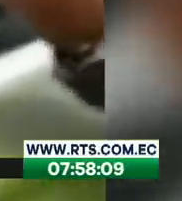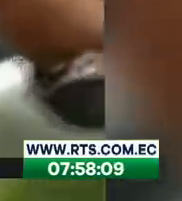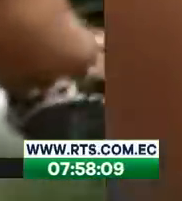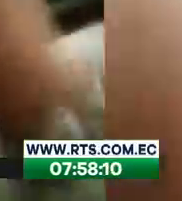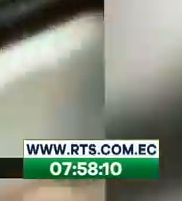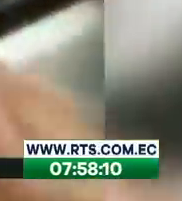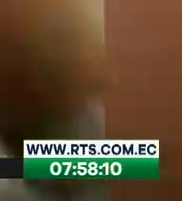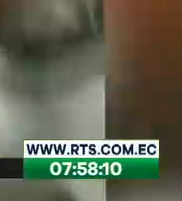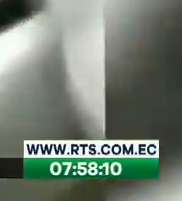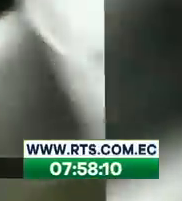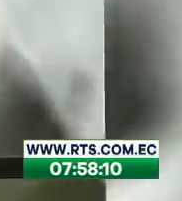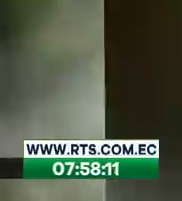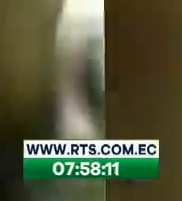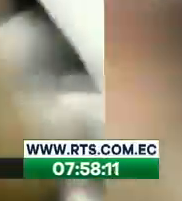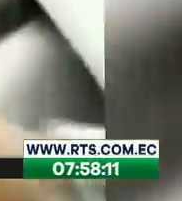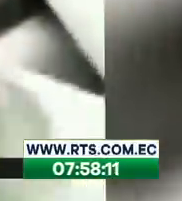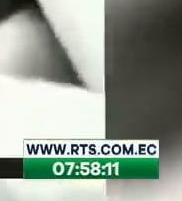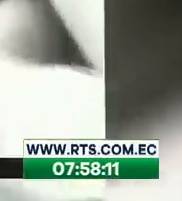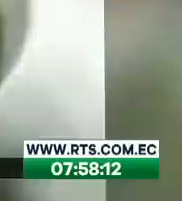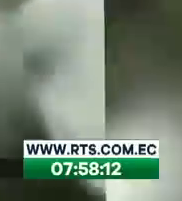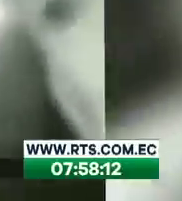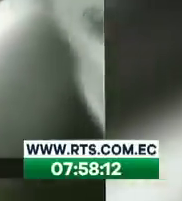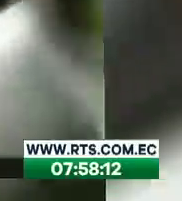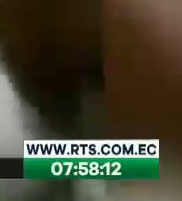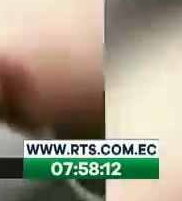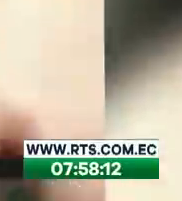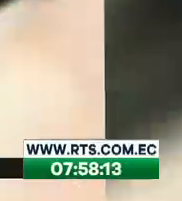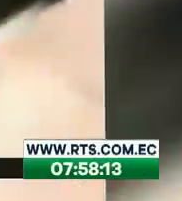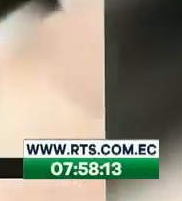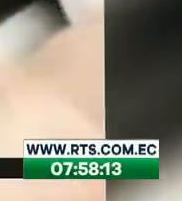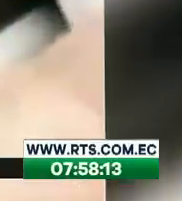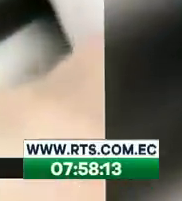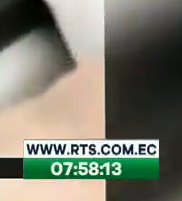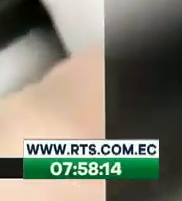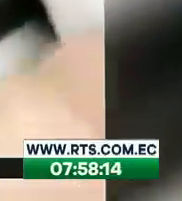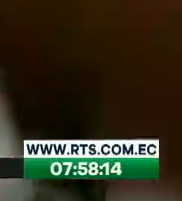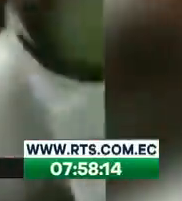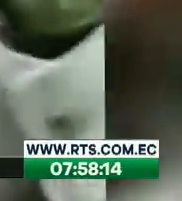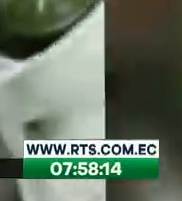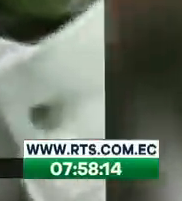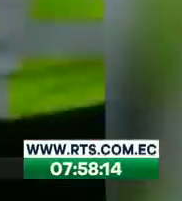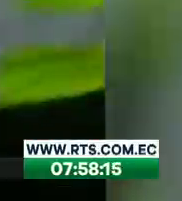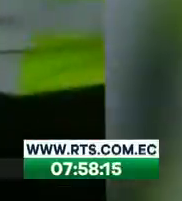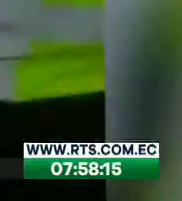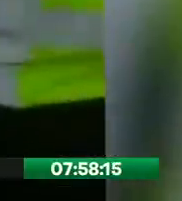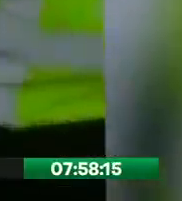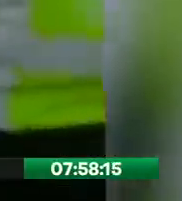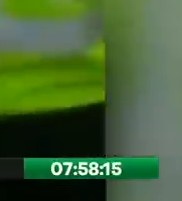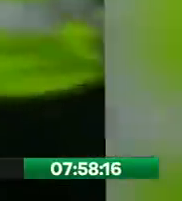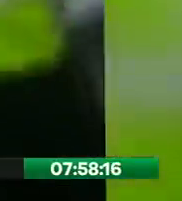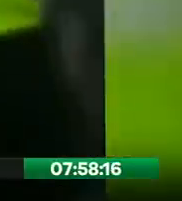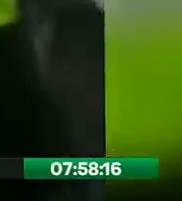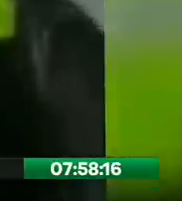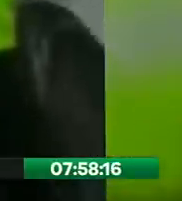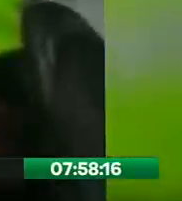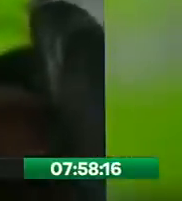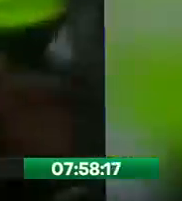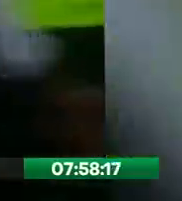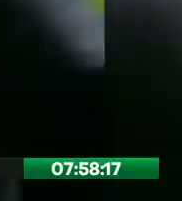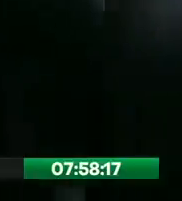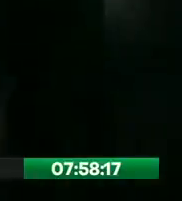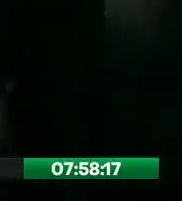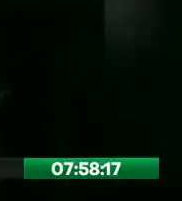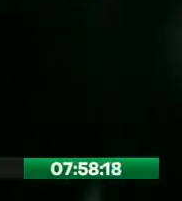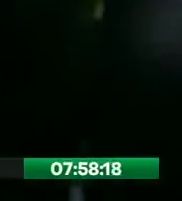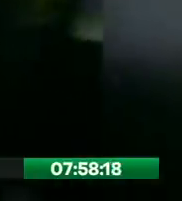que aparece en pantalla tendría unos tragos de más, habría estado conduciendo en estado etílico, y cuando los oficiales